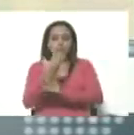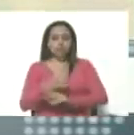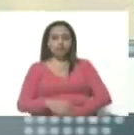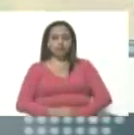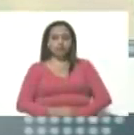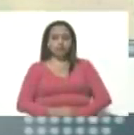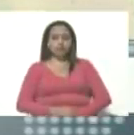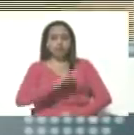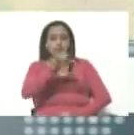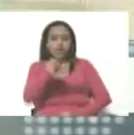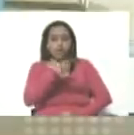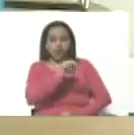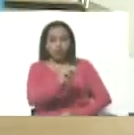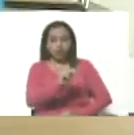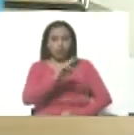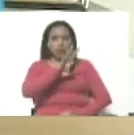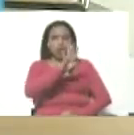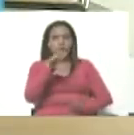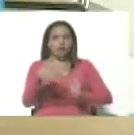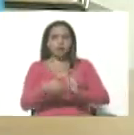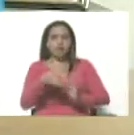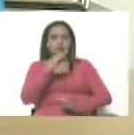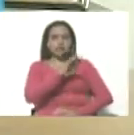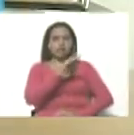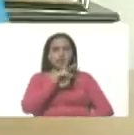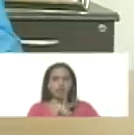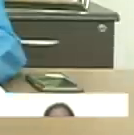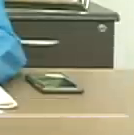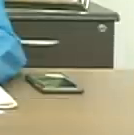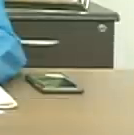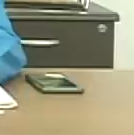En el mes de junio, 4.321.